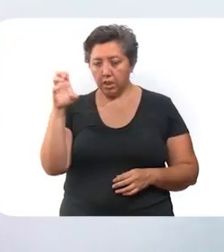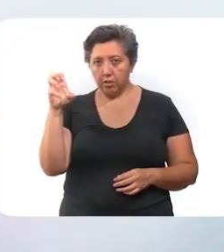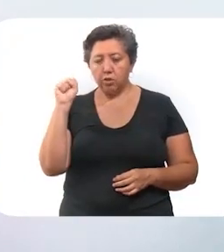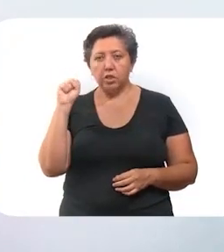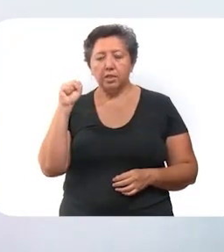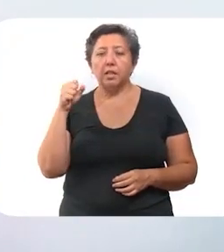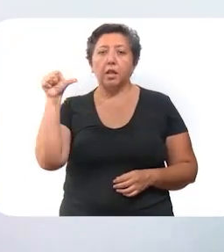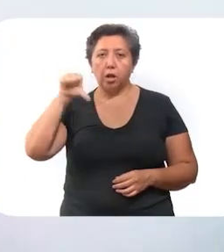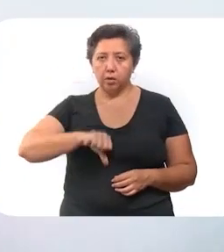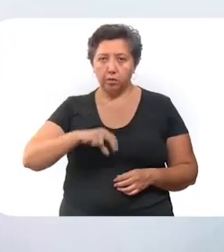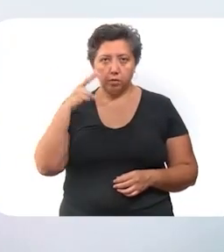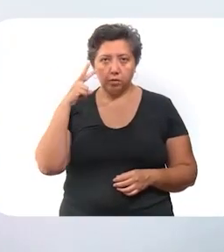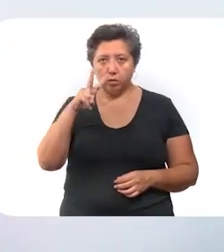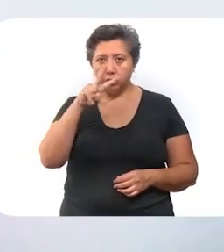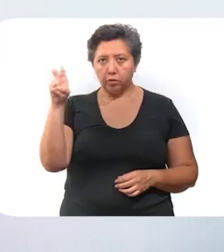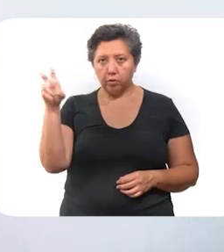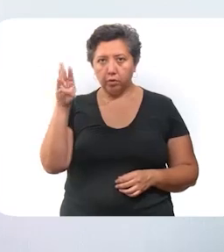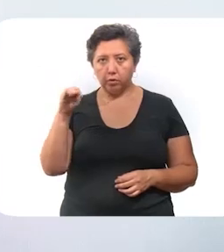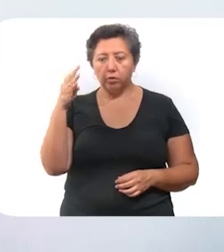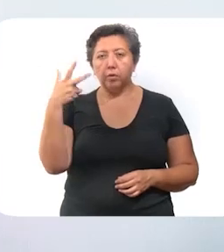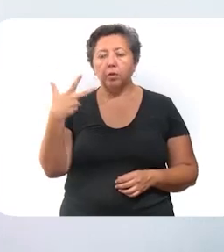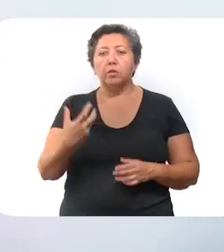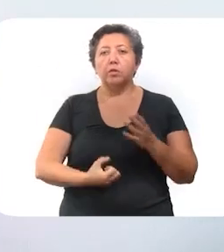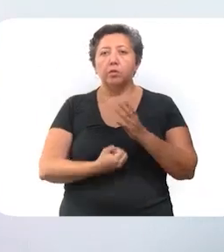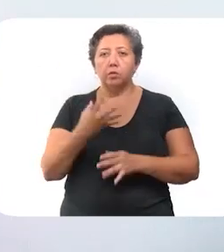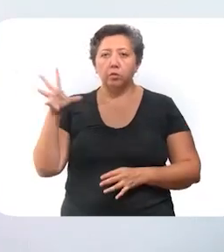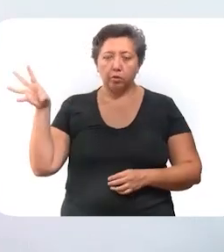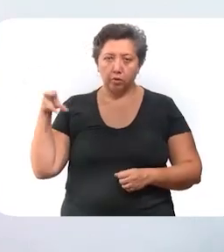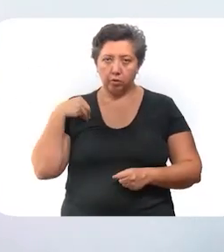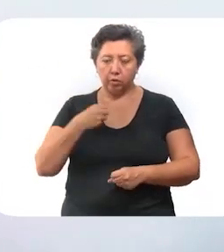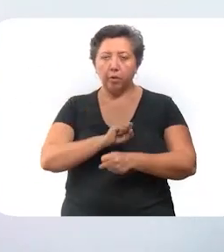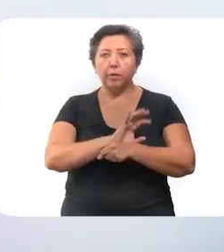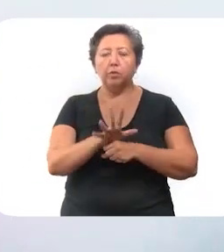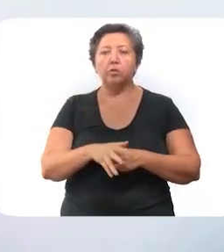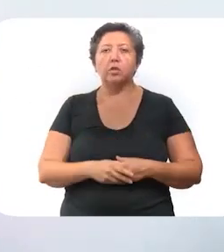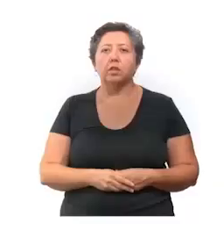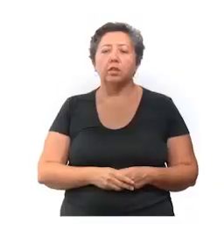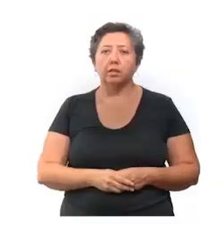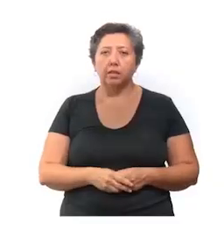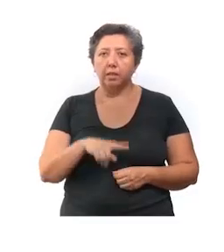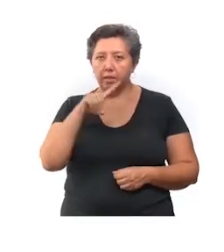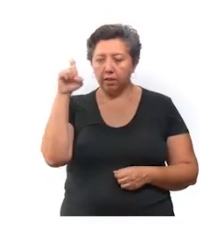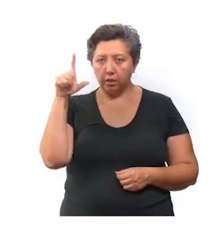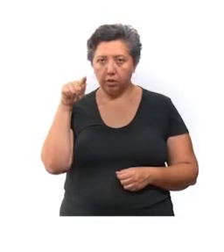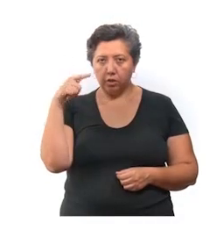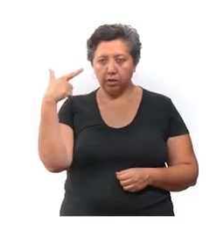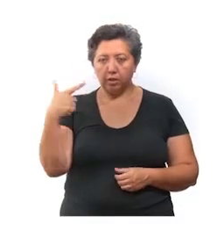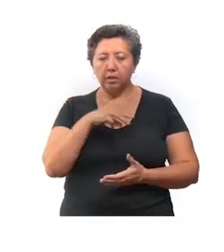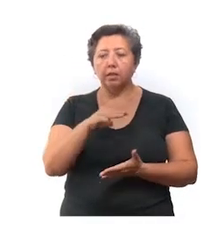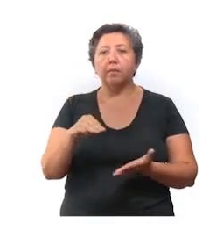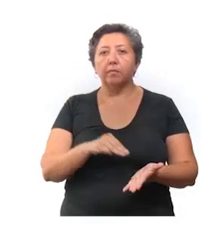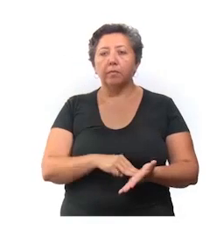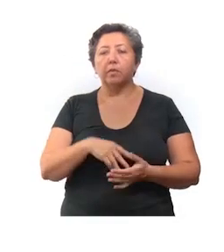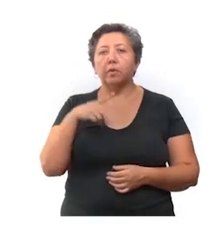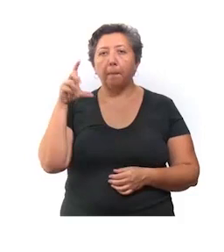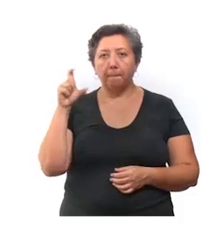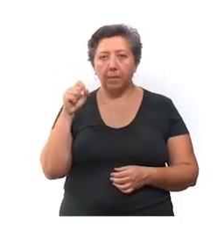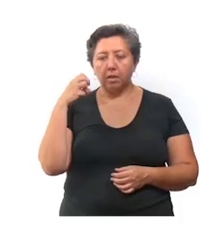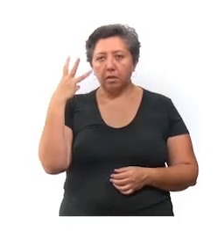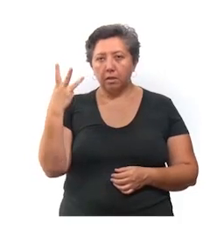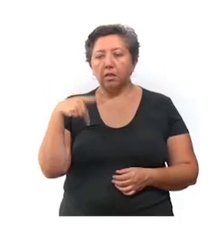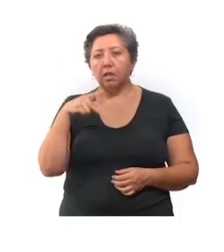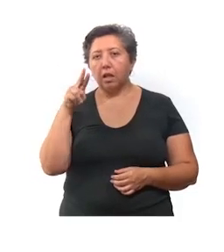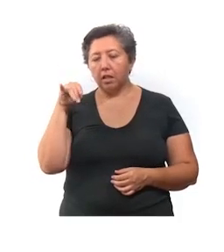65.560. Hoy se detectaron 298 nuevos contagios de coronavirus, 177 en Mérida, 23